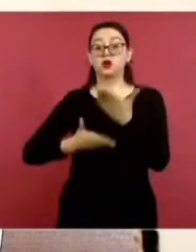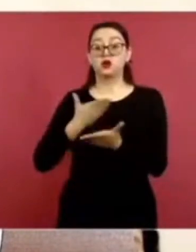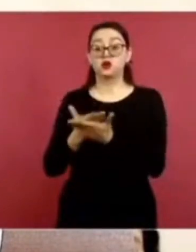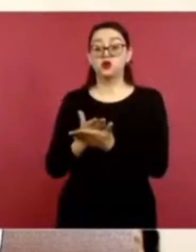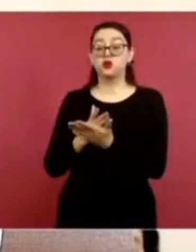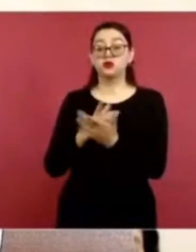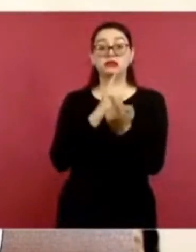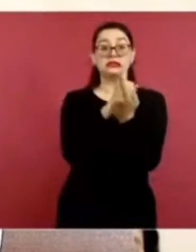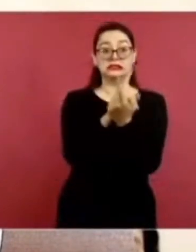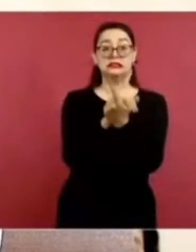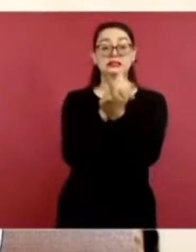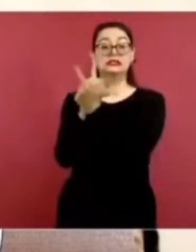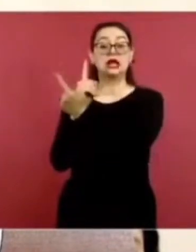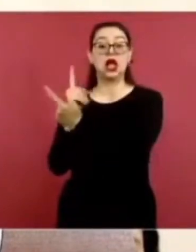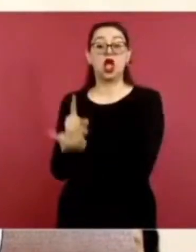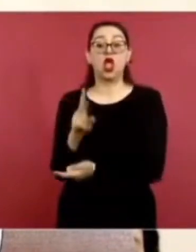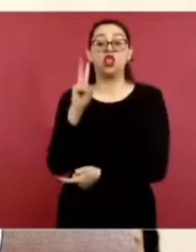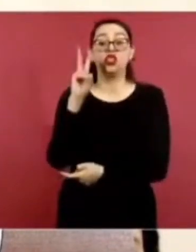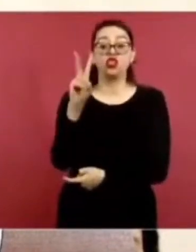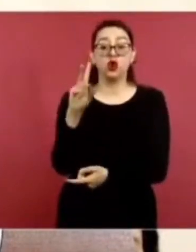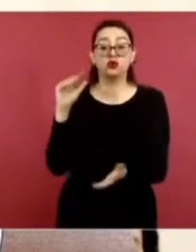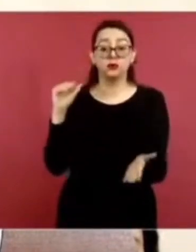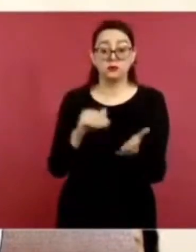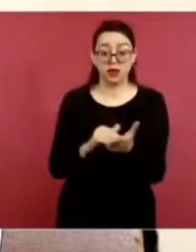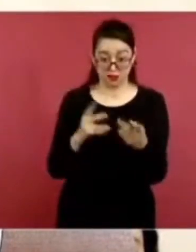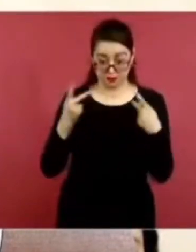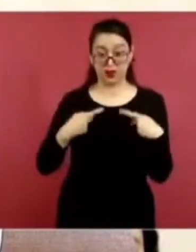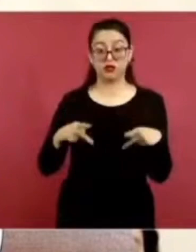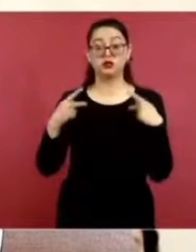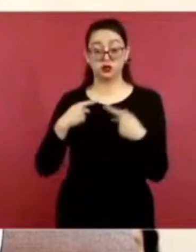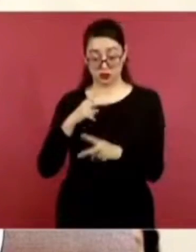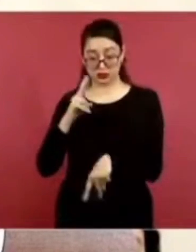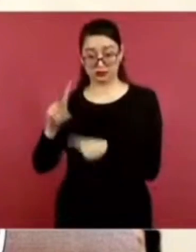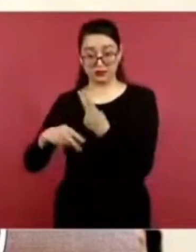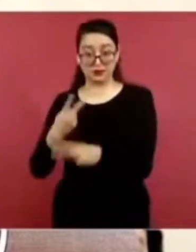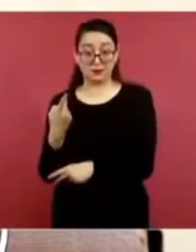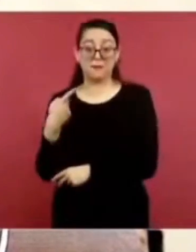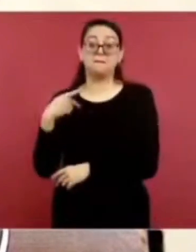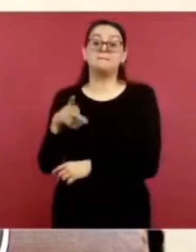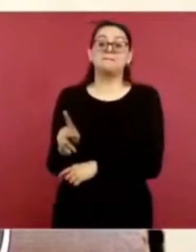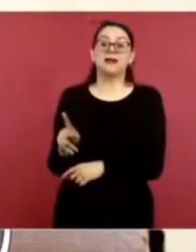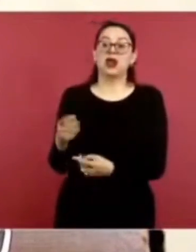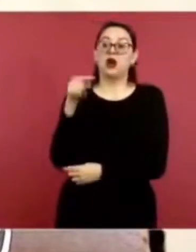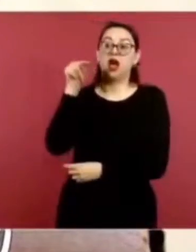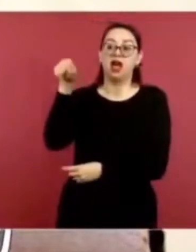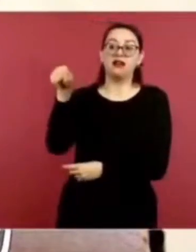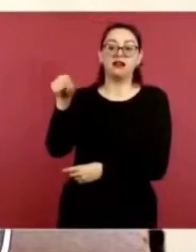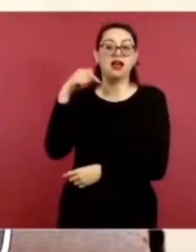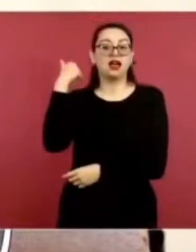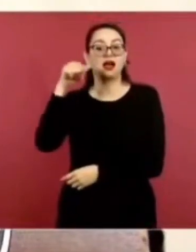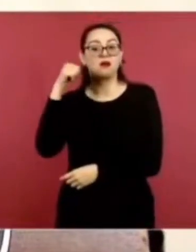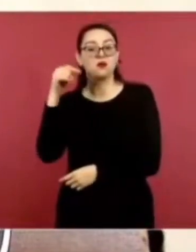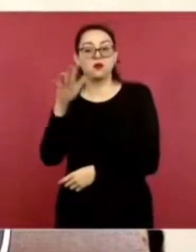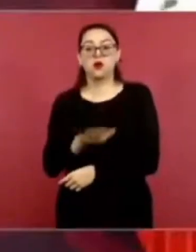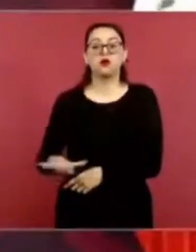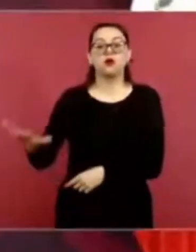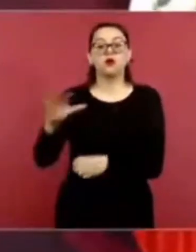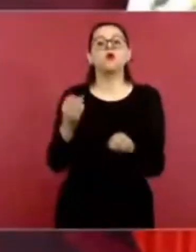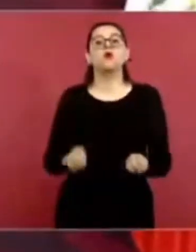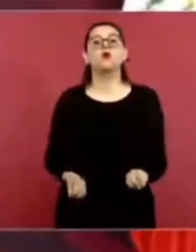casas. Claro, estamos hablando de cerca de 700,000